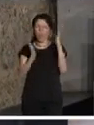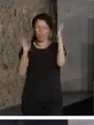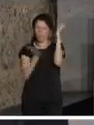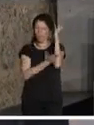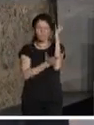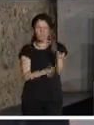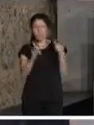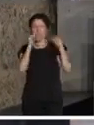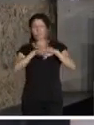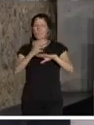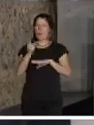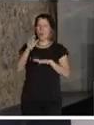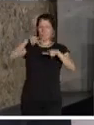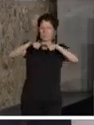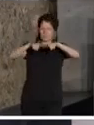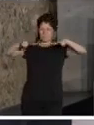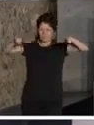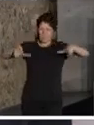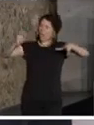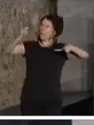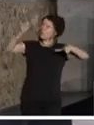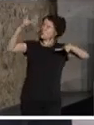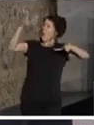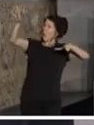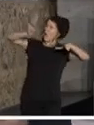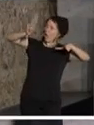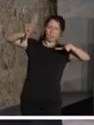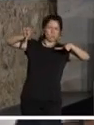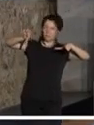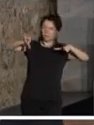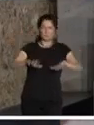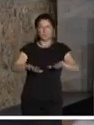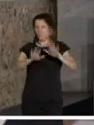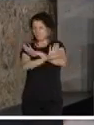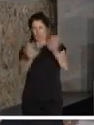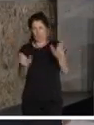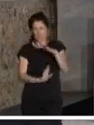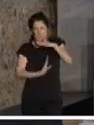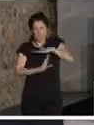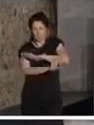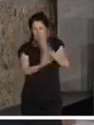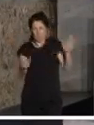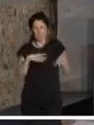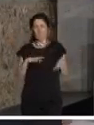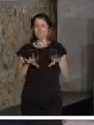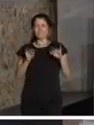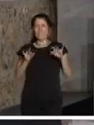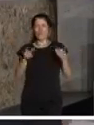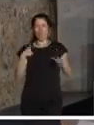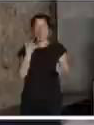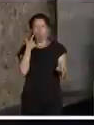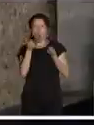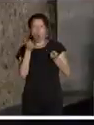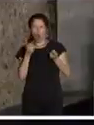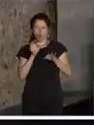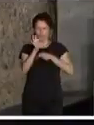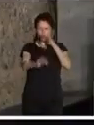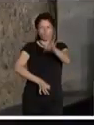para poner placas fotovoltaicas que vamos a hacer una ordenación de nuestro territorio como conviene